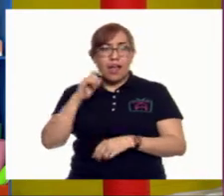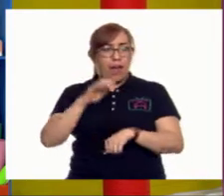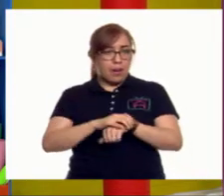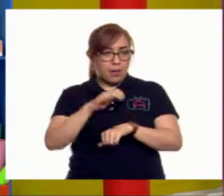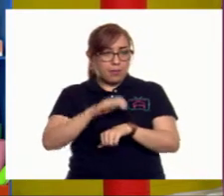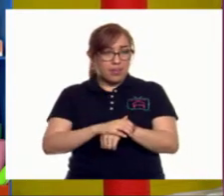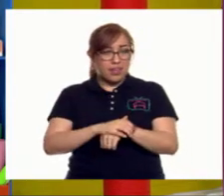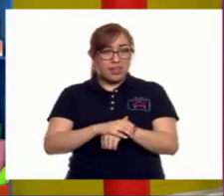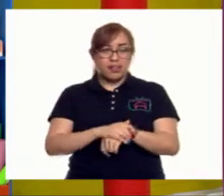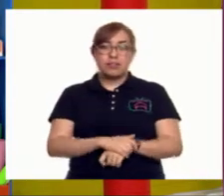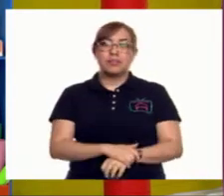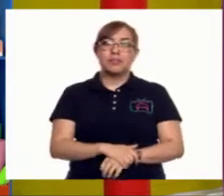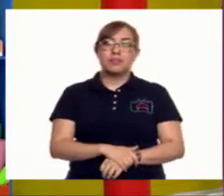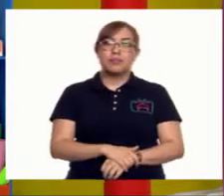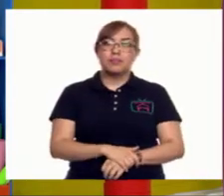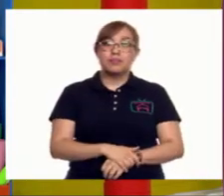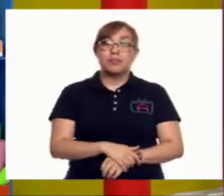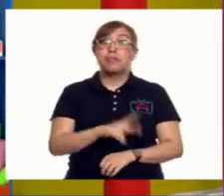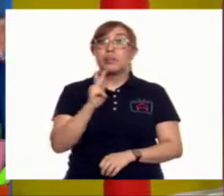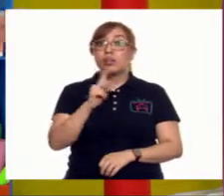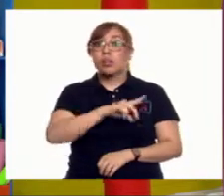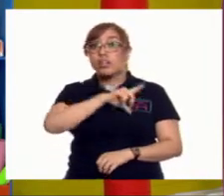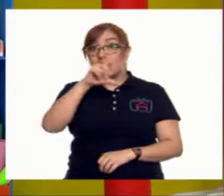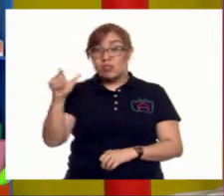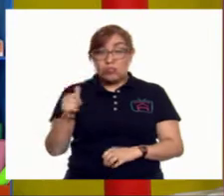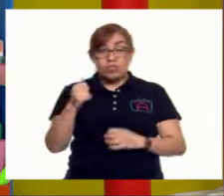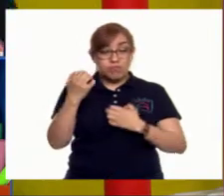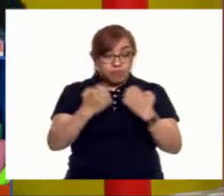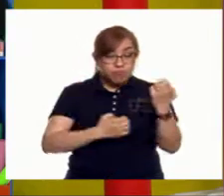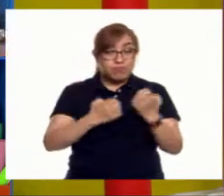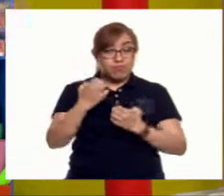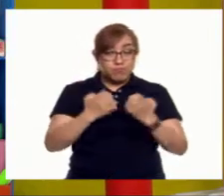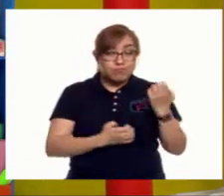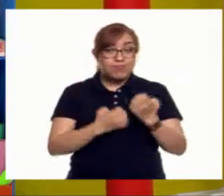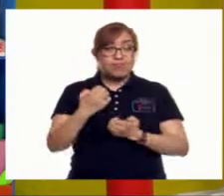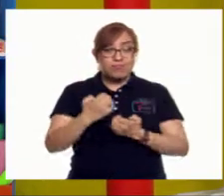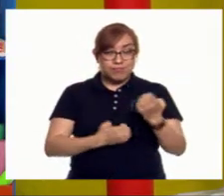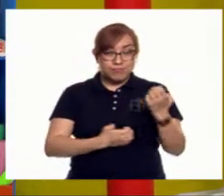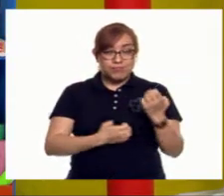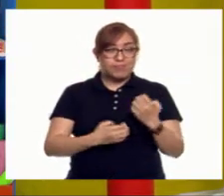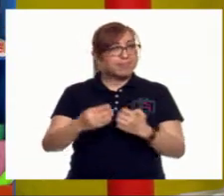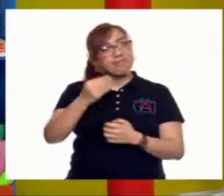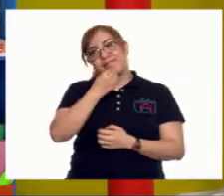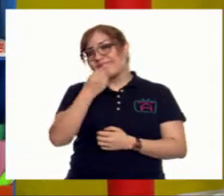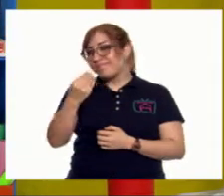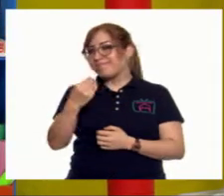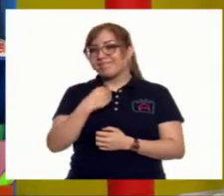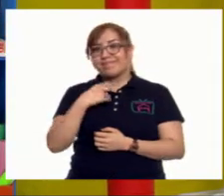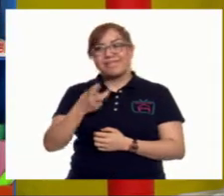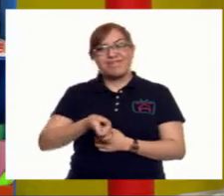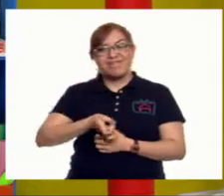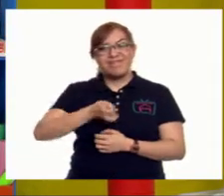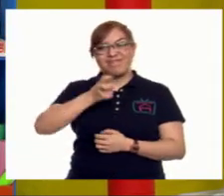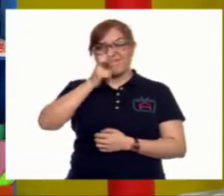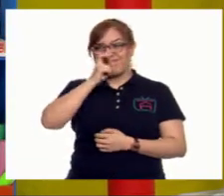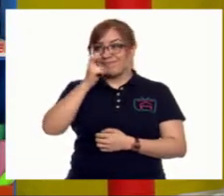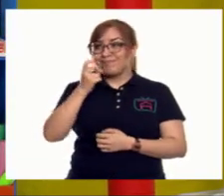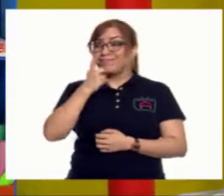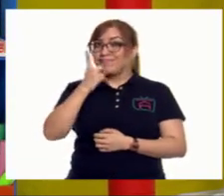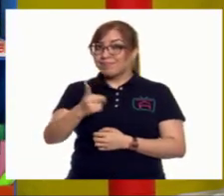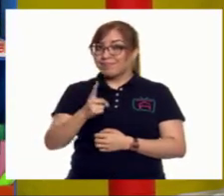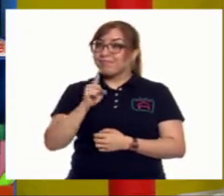pero cuando lo puso a entrenar, no lo soltó. Le dijo que le debía de